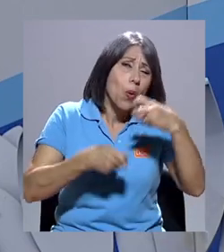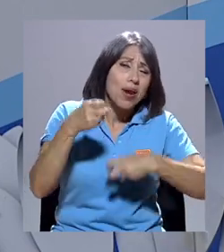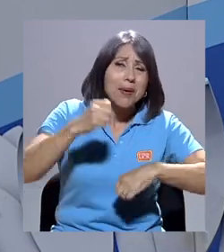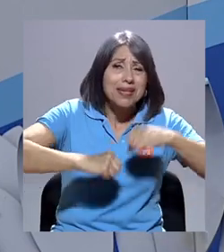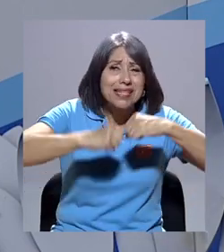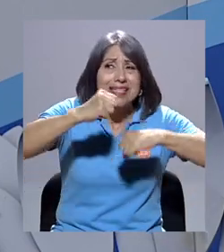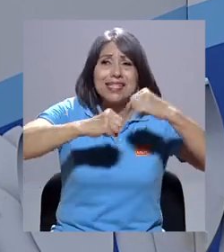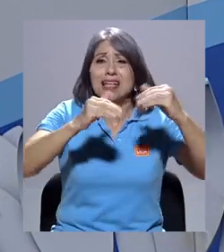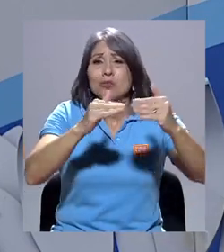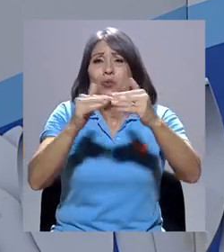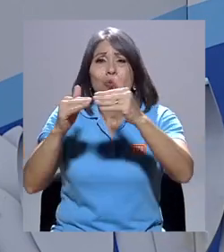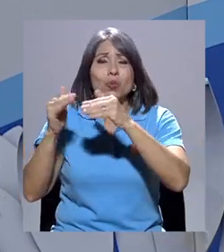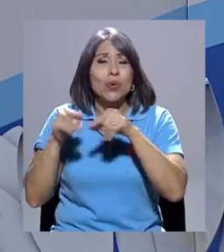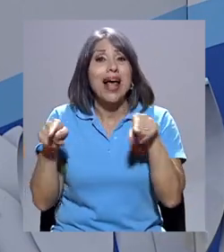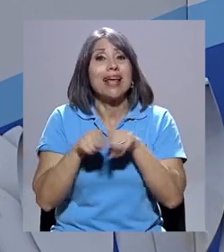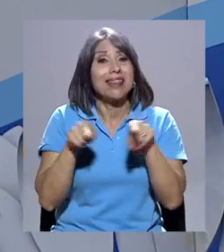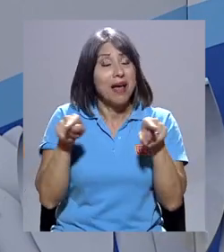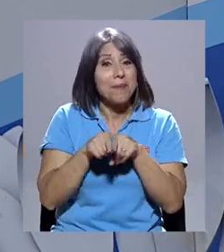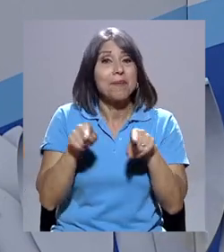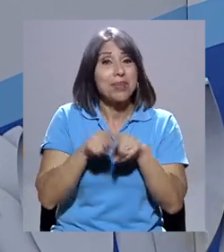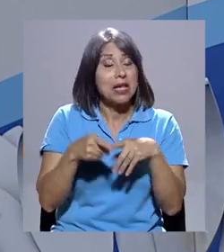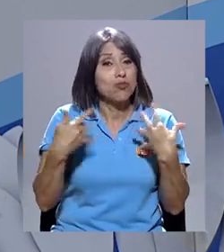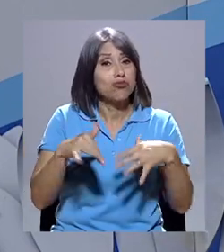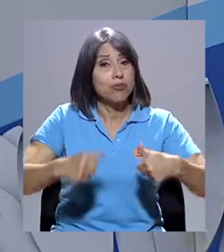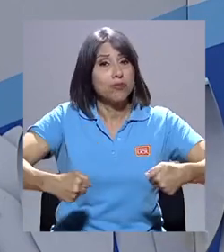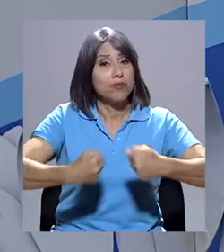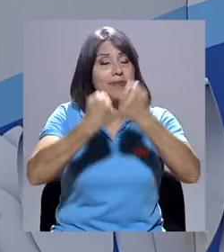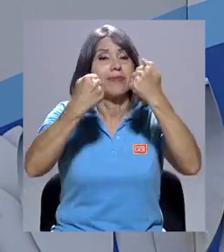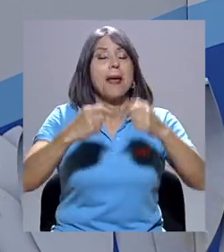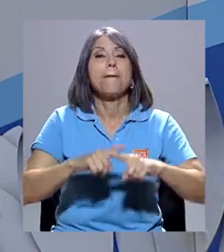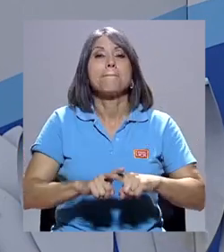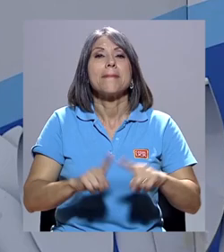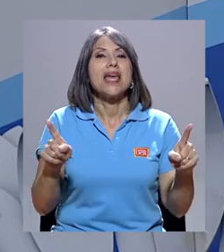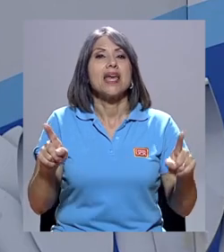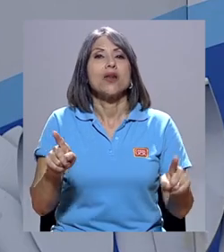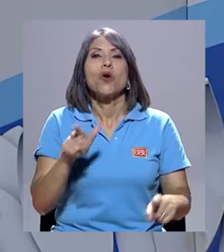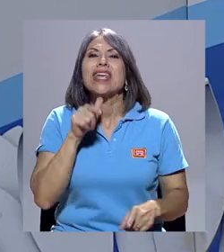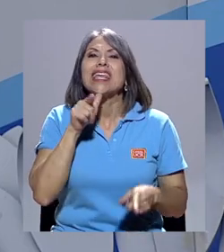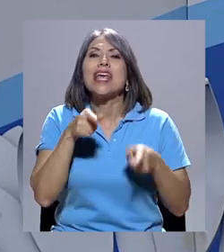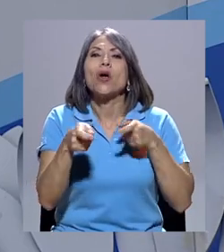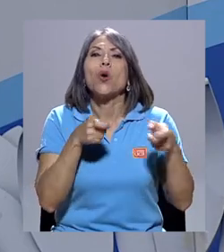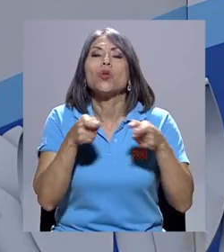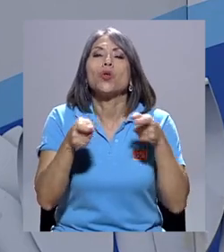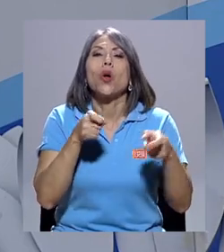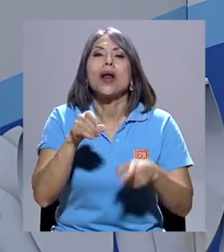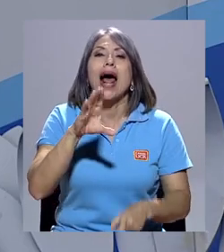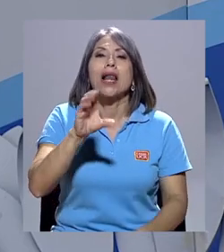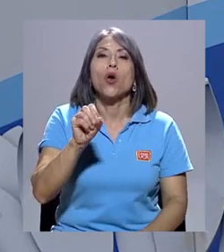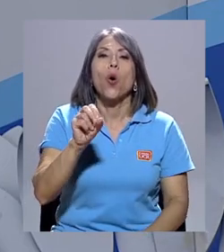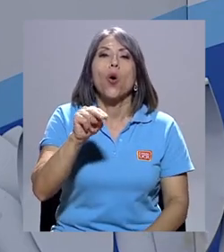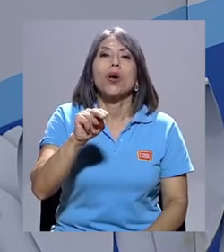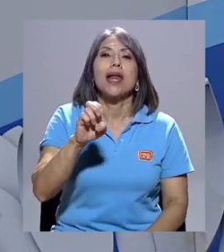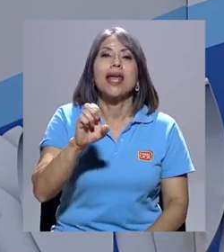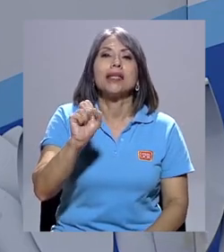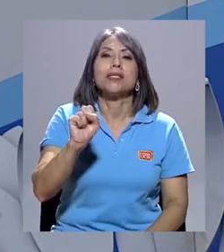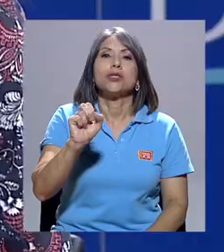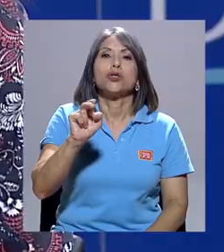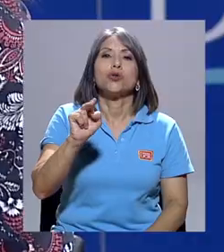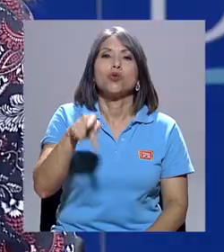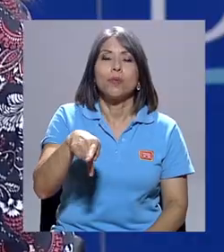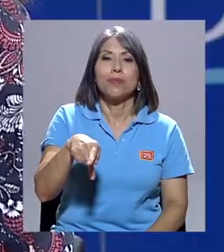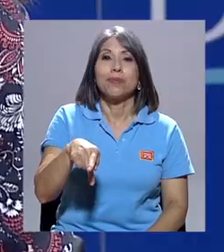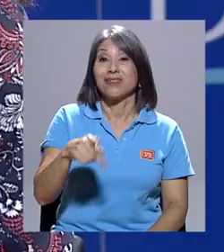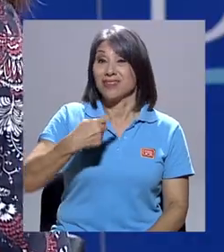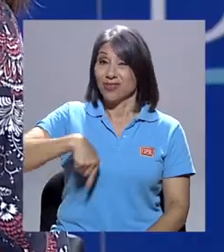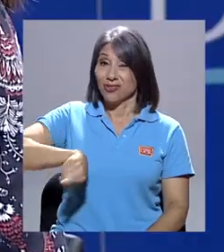de hace rato que por aquí también toca uno de esos desafíos pero entonces y quien controlar con eso por qué no porque sea verdad